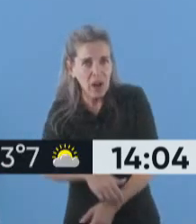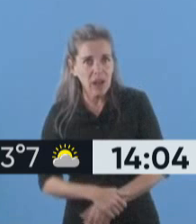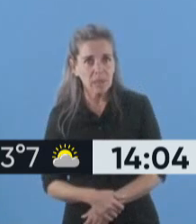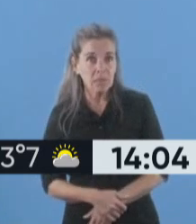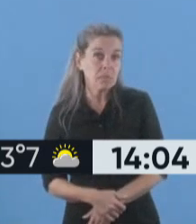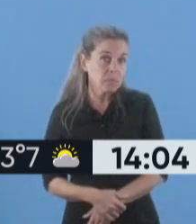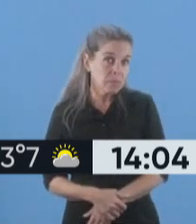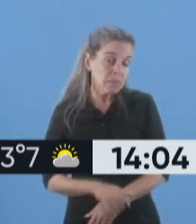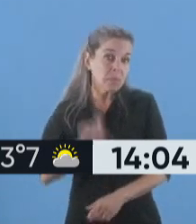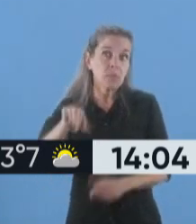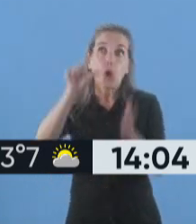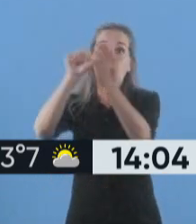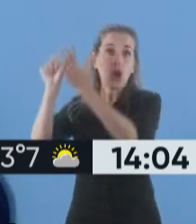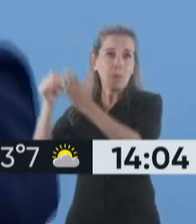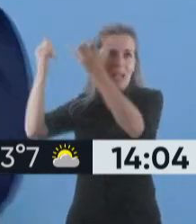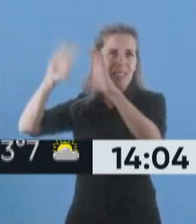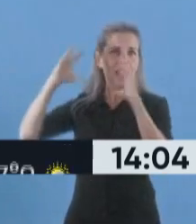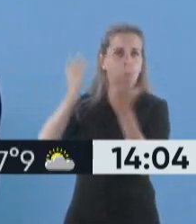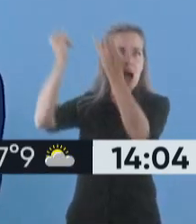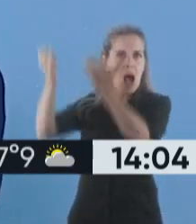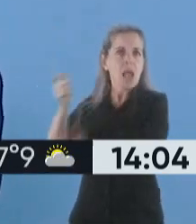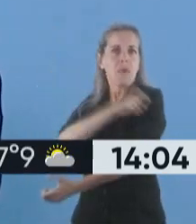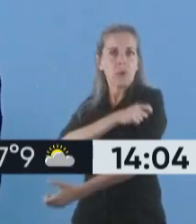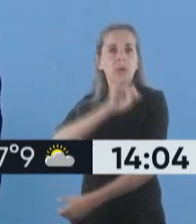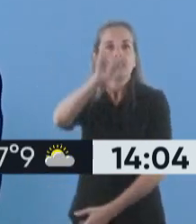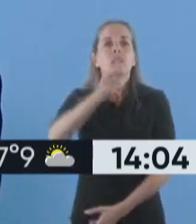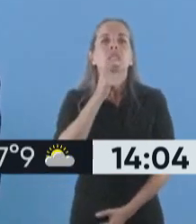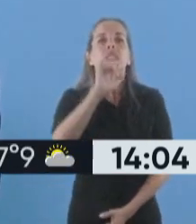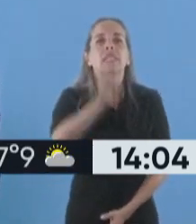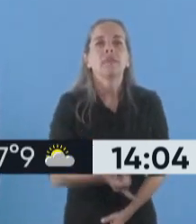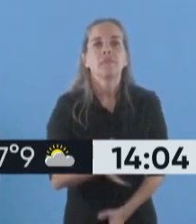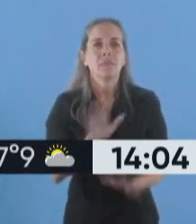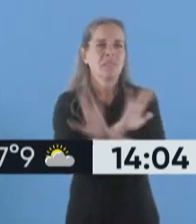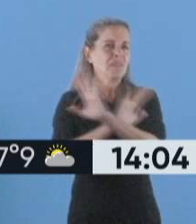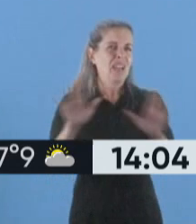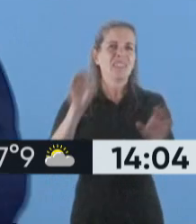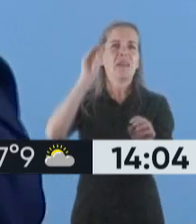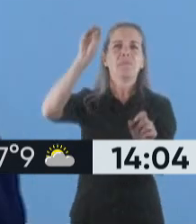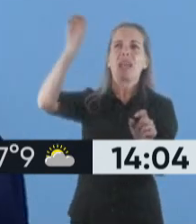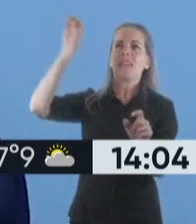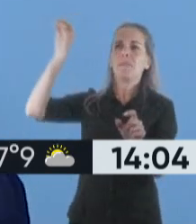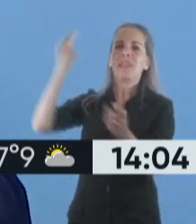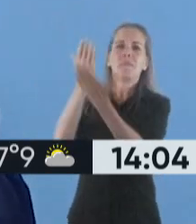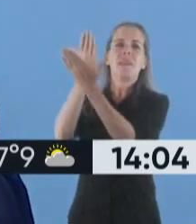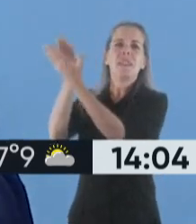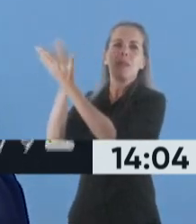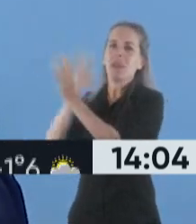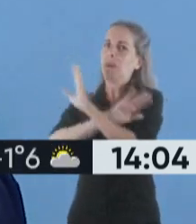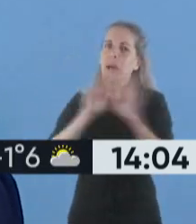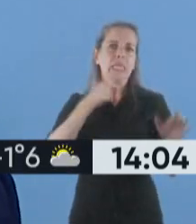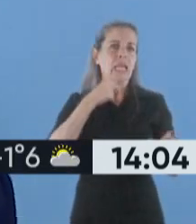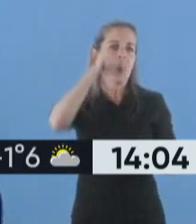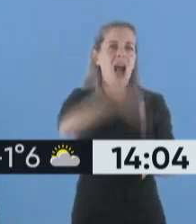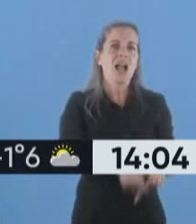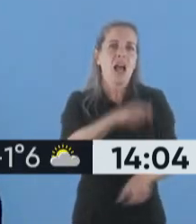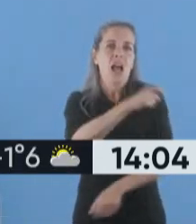cuando hay vacunas en todos lados del mundo? Sí, porque no quiero golpear más la puerta de nadie, quiero hacerlas en Argentina. Quiero